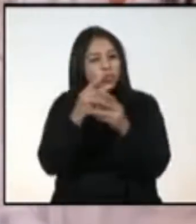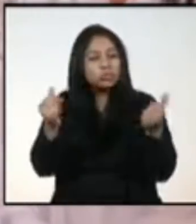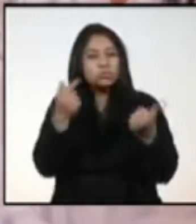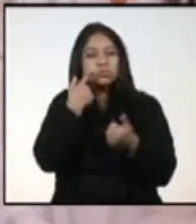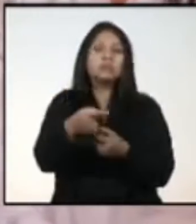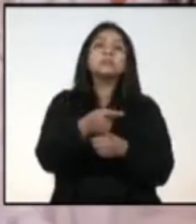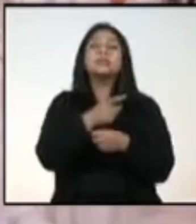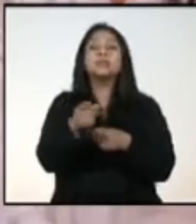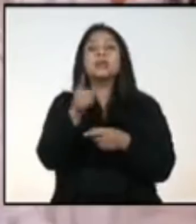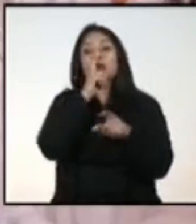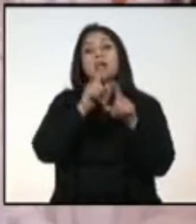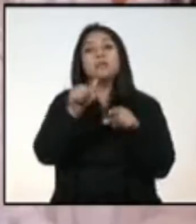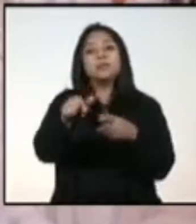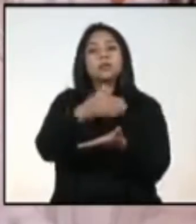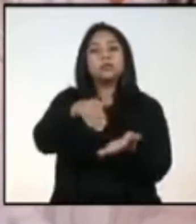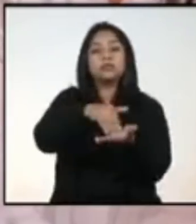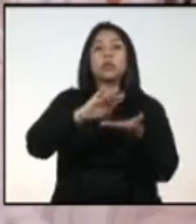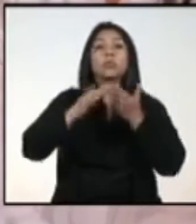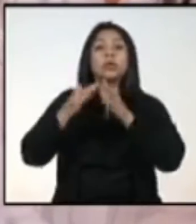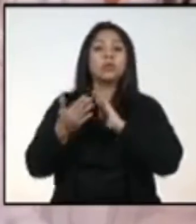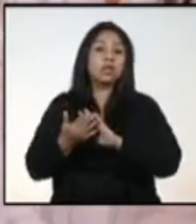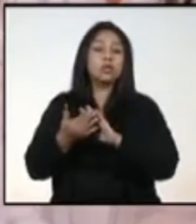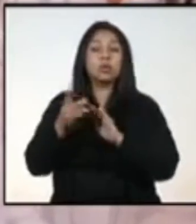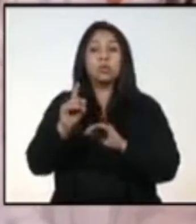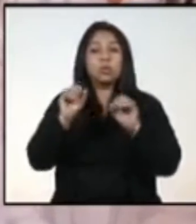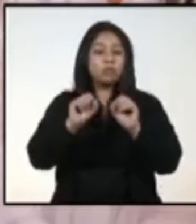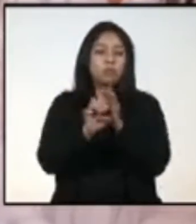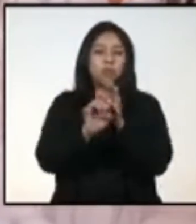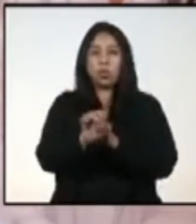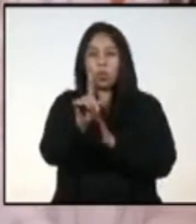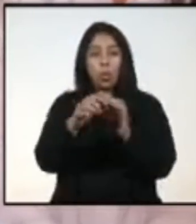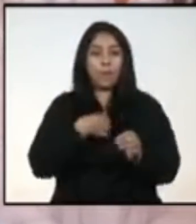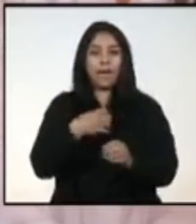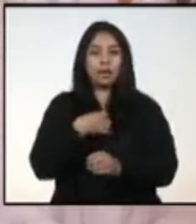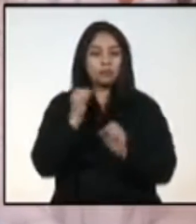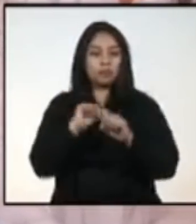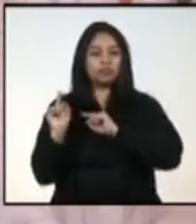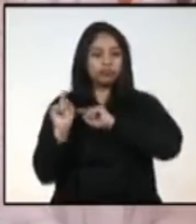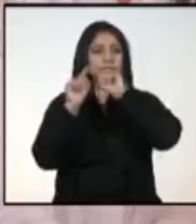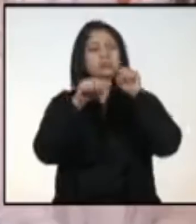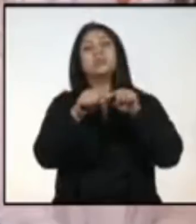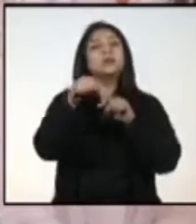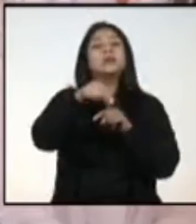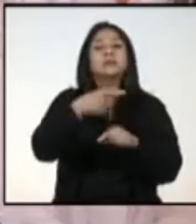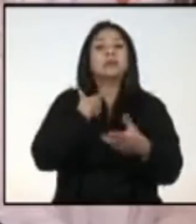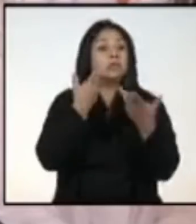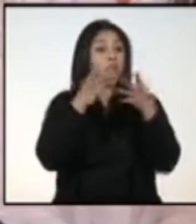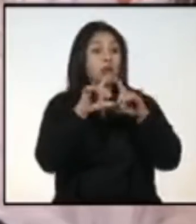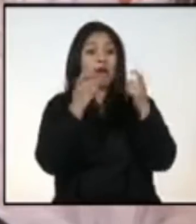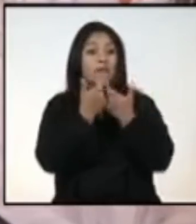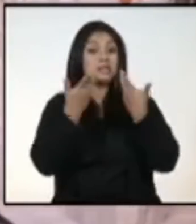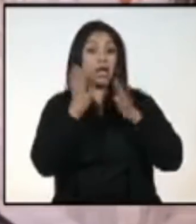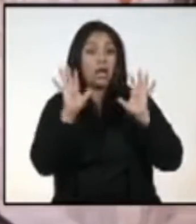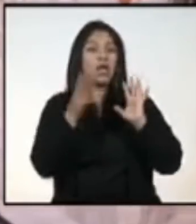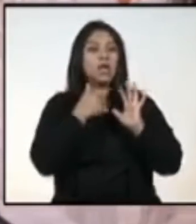eso, con un centro comunitario en donde con un maestro puedan llegar los niños después de clase a hacer sus